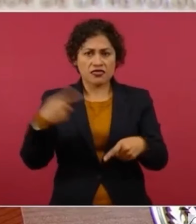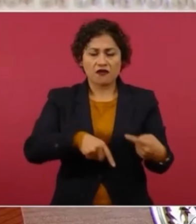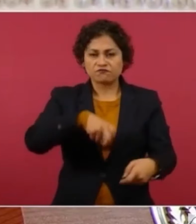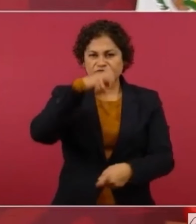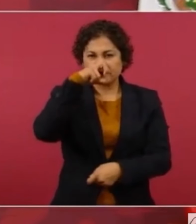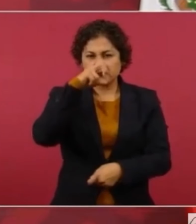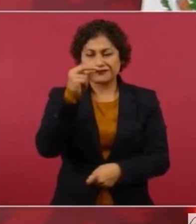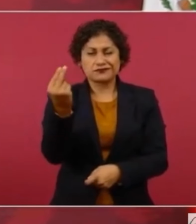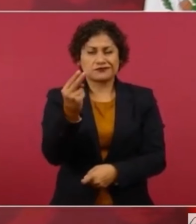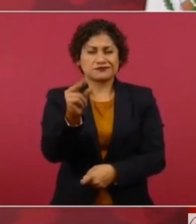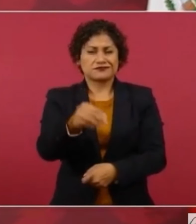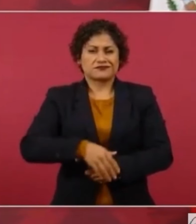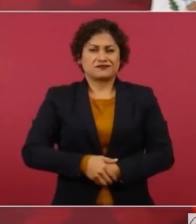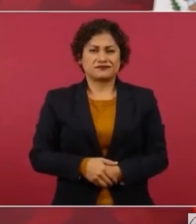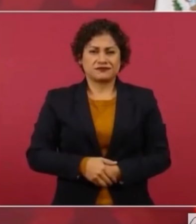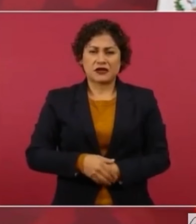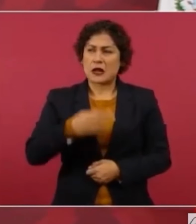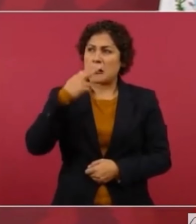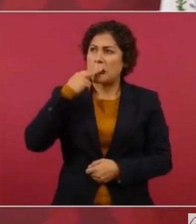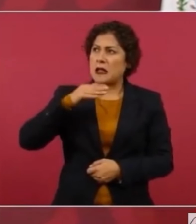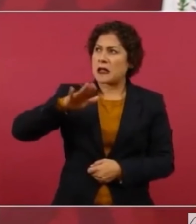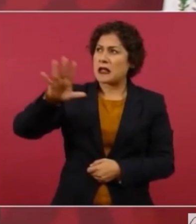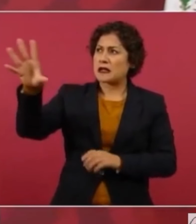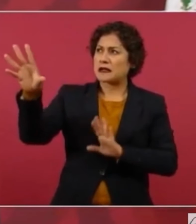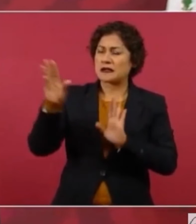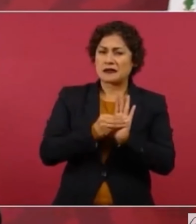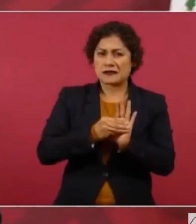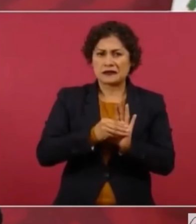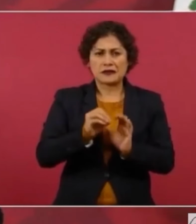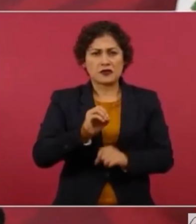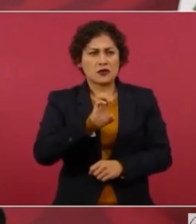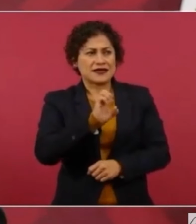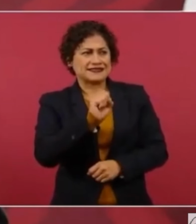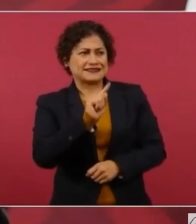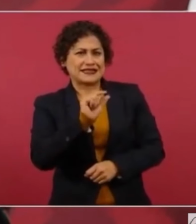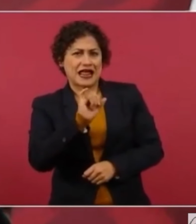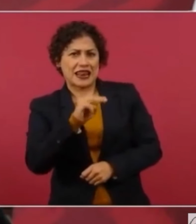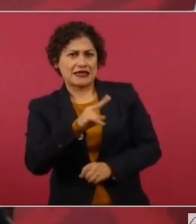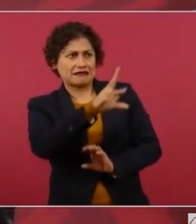Ni hitlerianas, ni estalinistas.